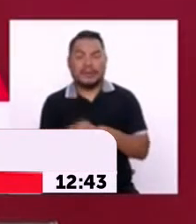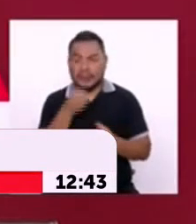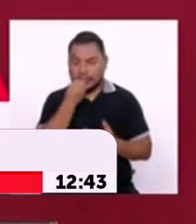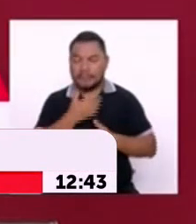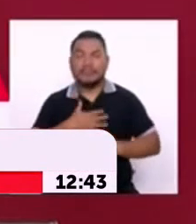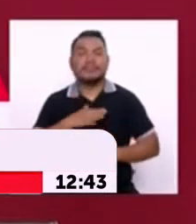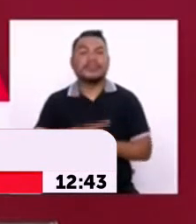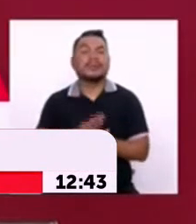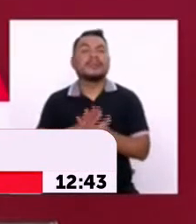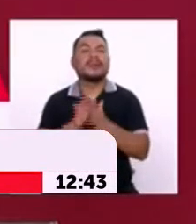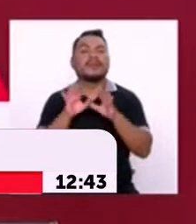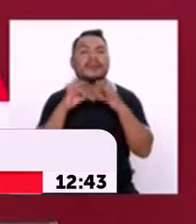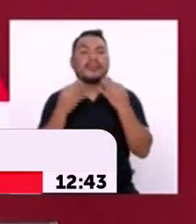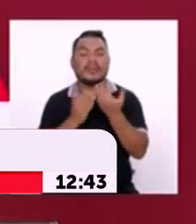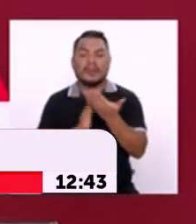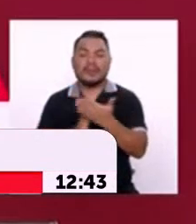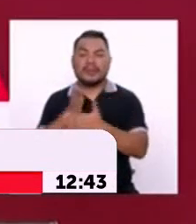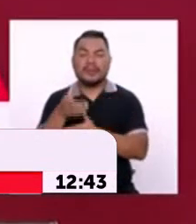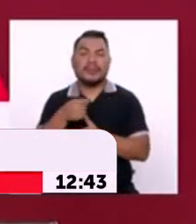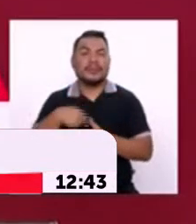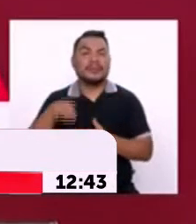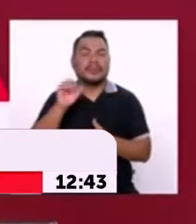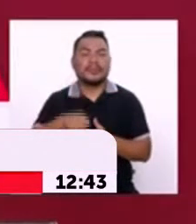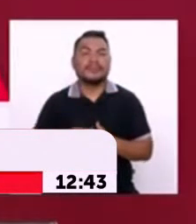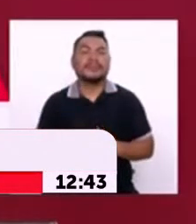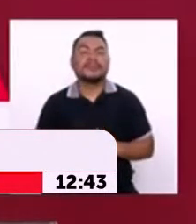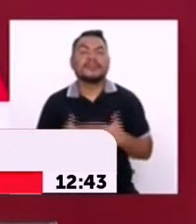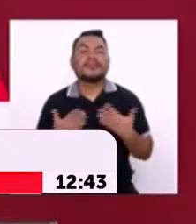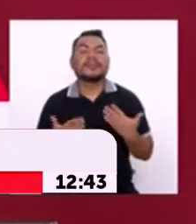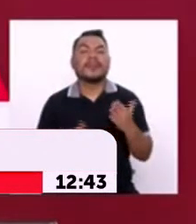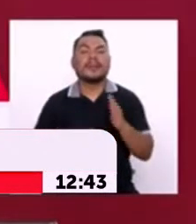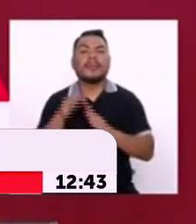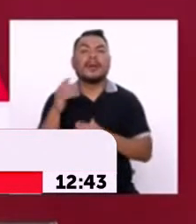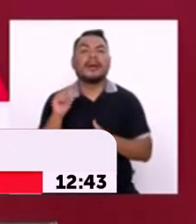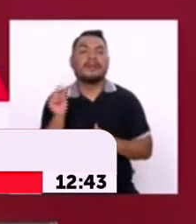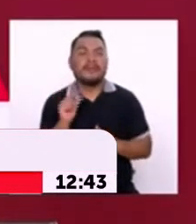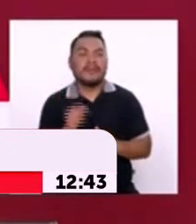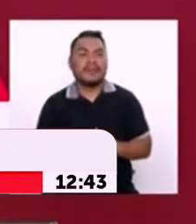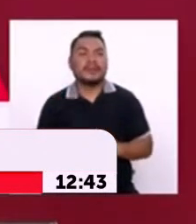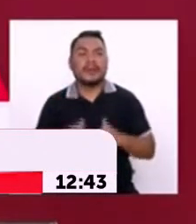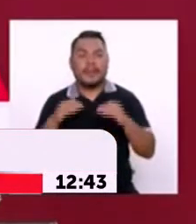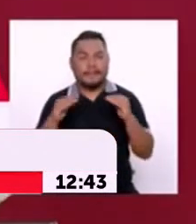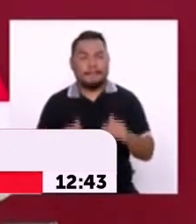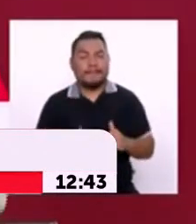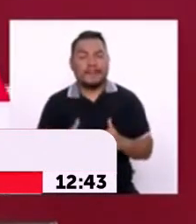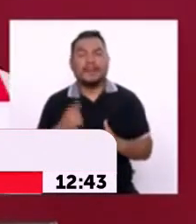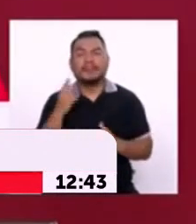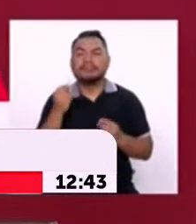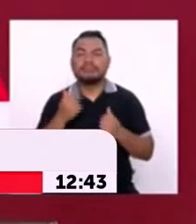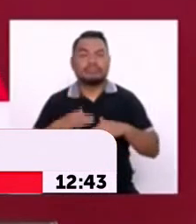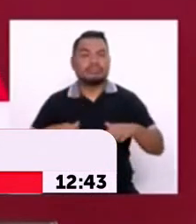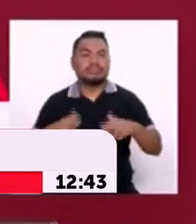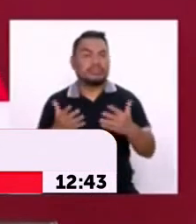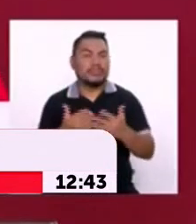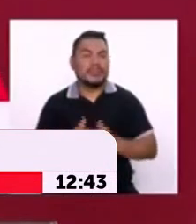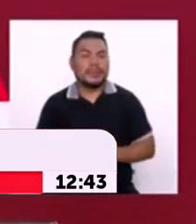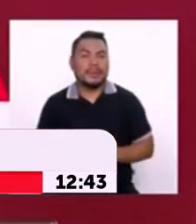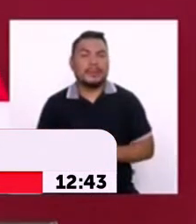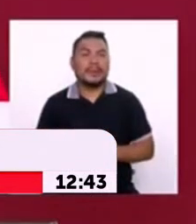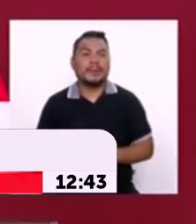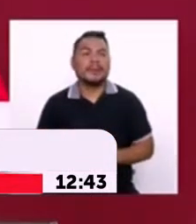y bienestar familiar a través de un combustible más barato y menos contaminante.